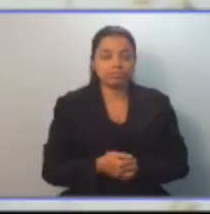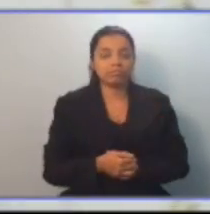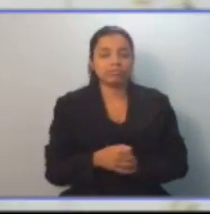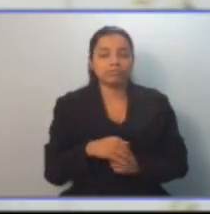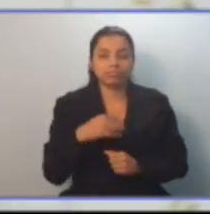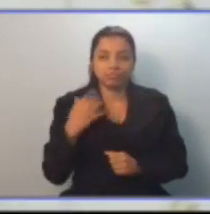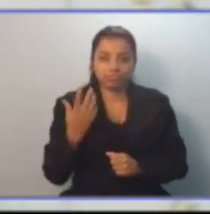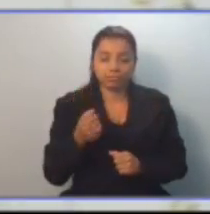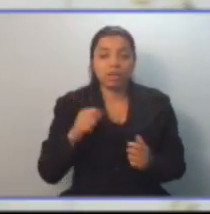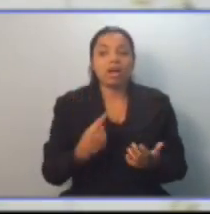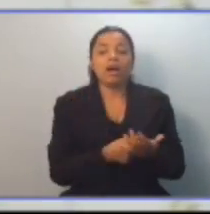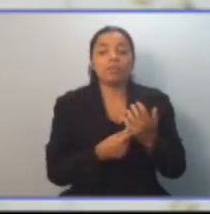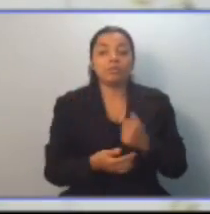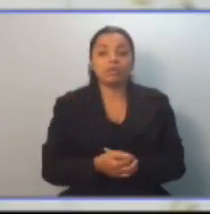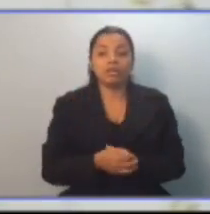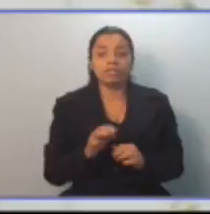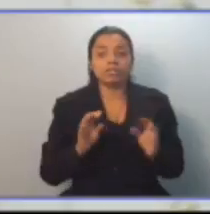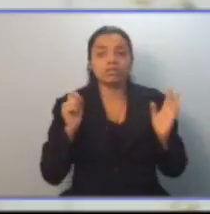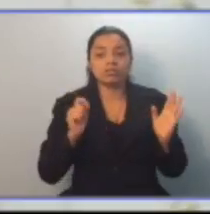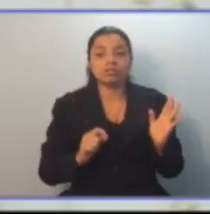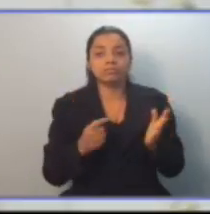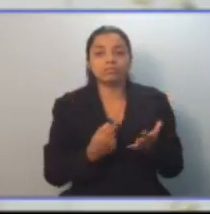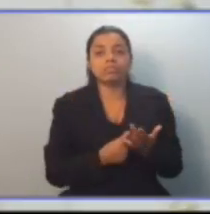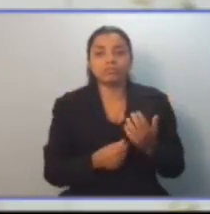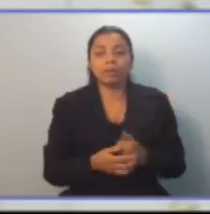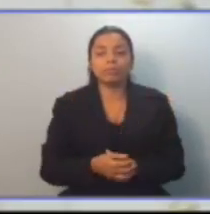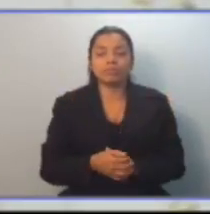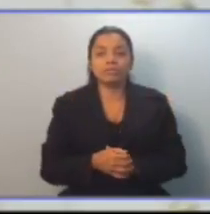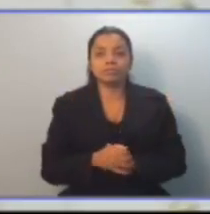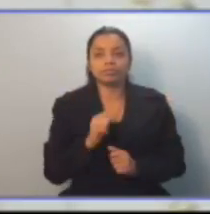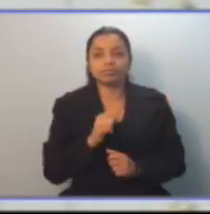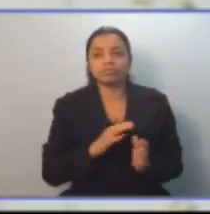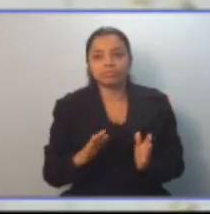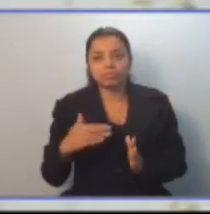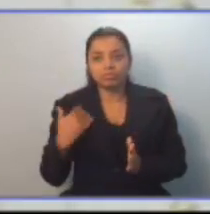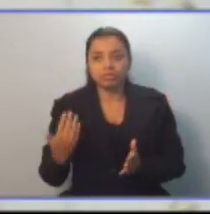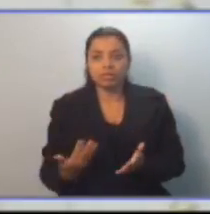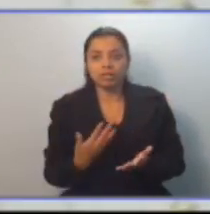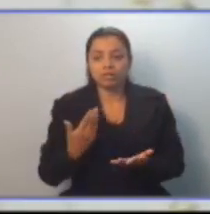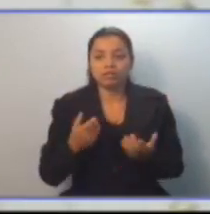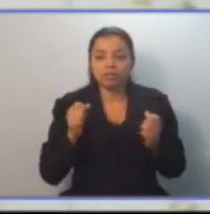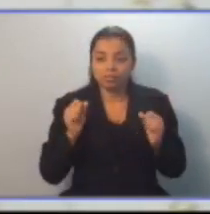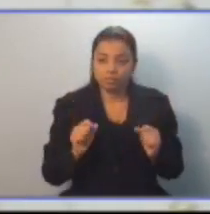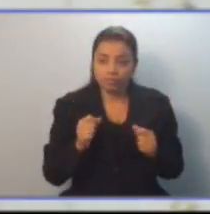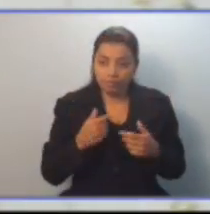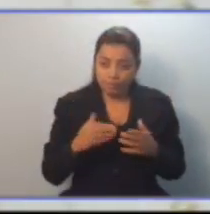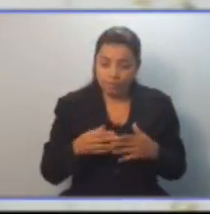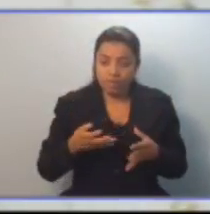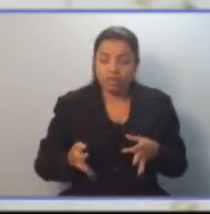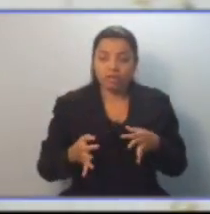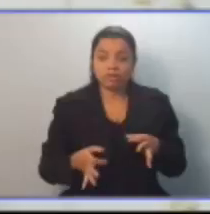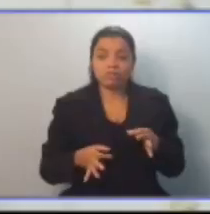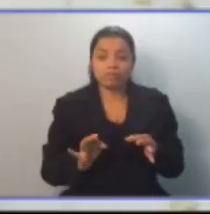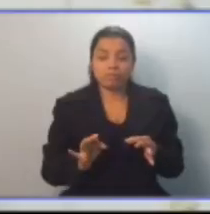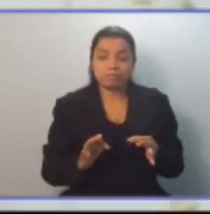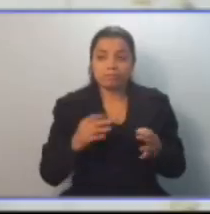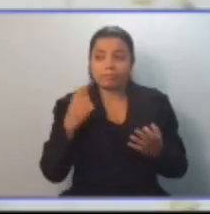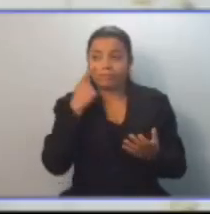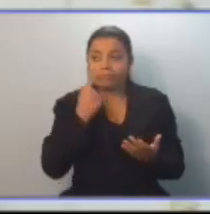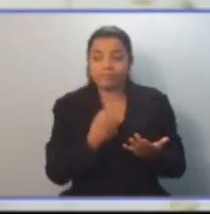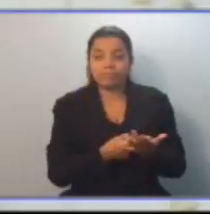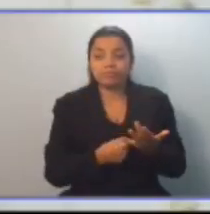hacer algunas adecuaciones prácticas, de los traslados, no correrlos de manera, ¿cómo se dice?, de manera